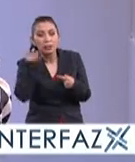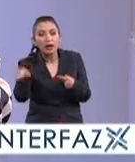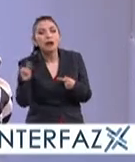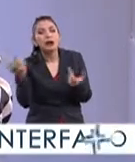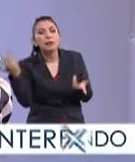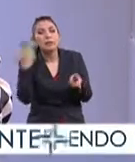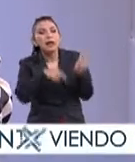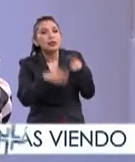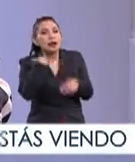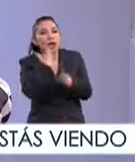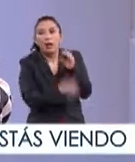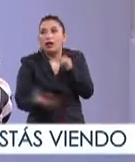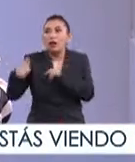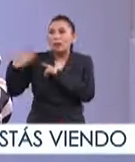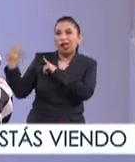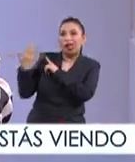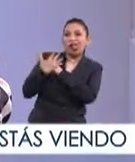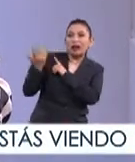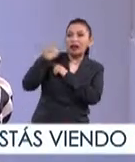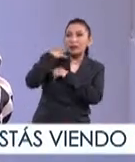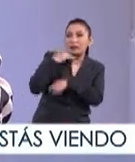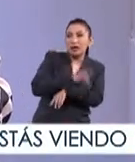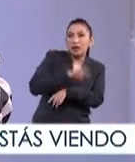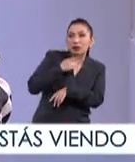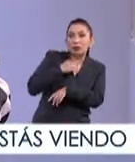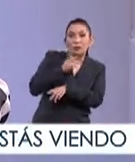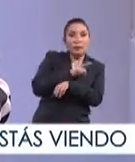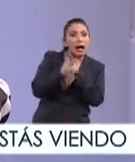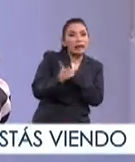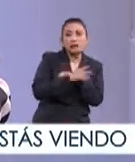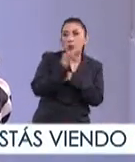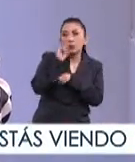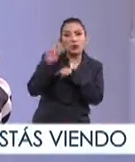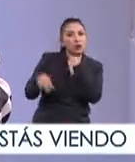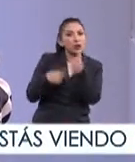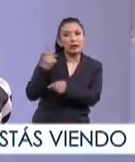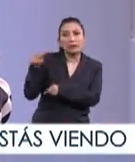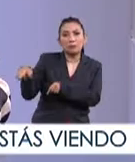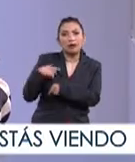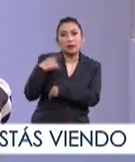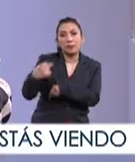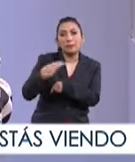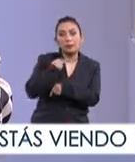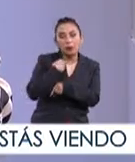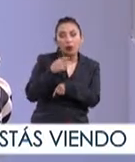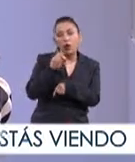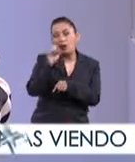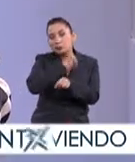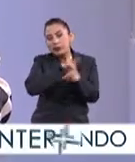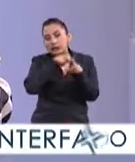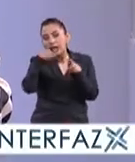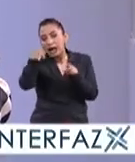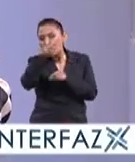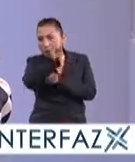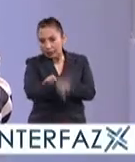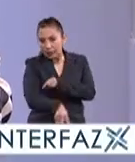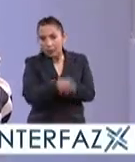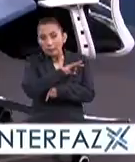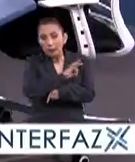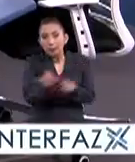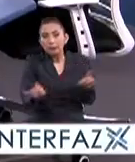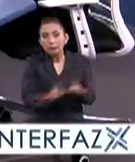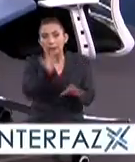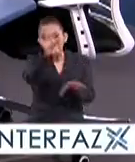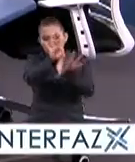que vengan huyendo persecución, que tengan miedo creíble de regresar a su país, identificar esos casos particulares donde verdaderamente pudieran